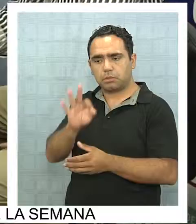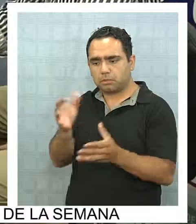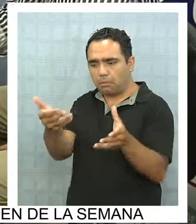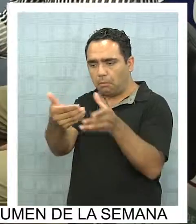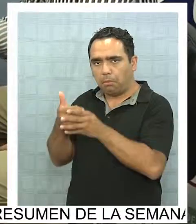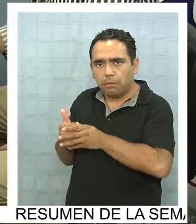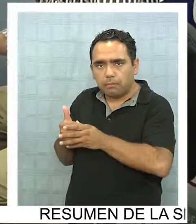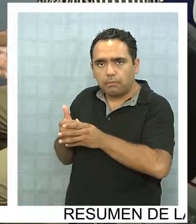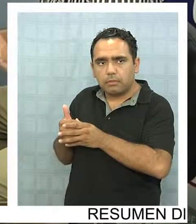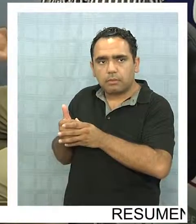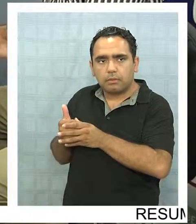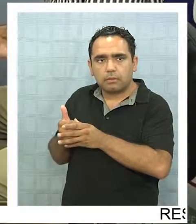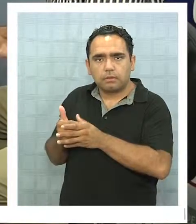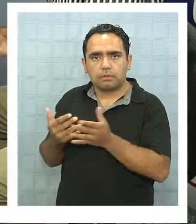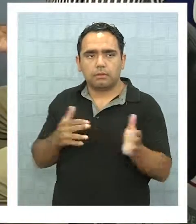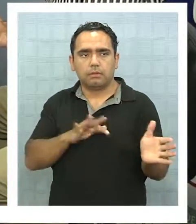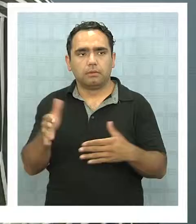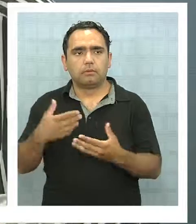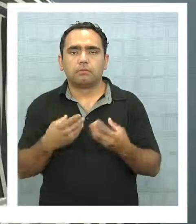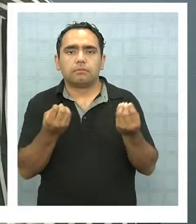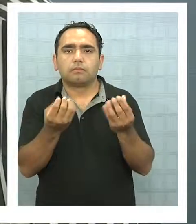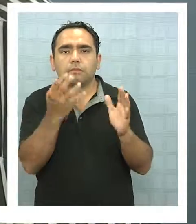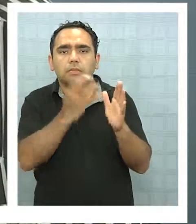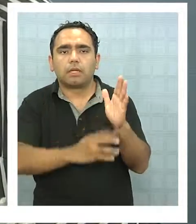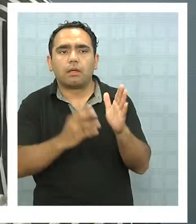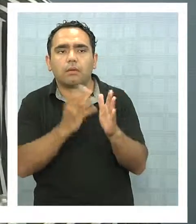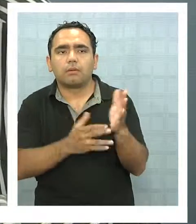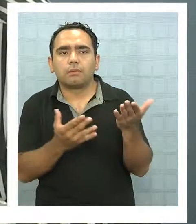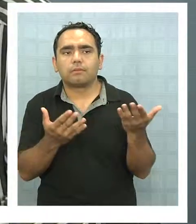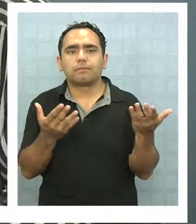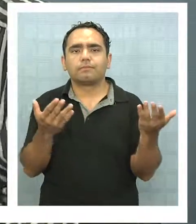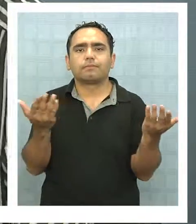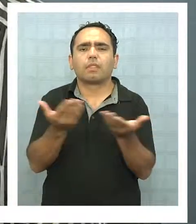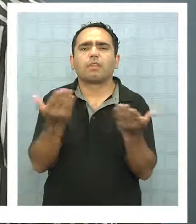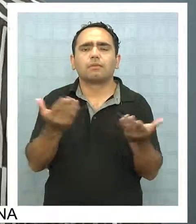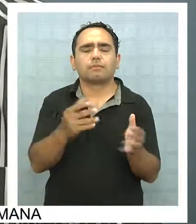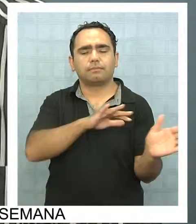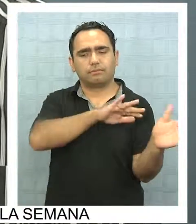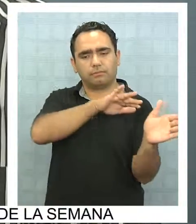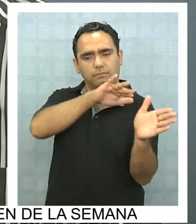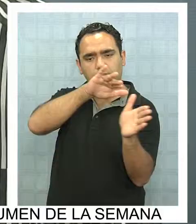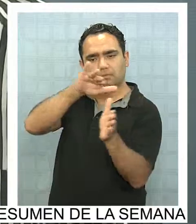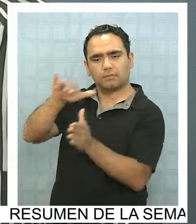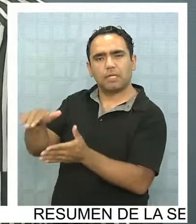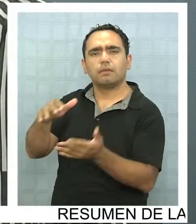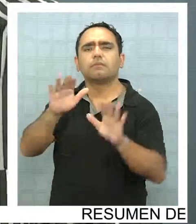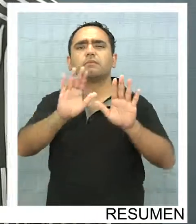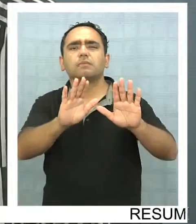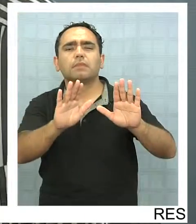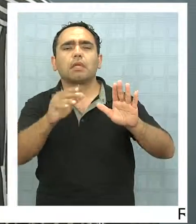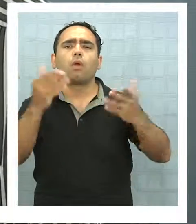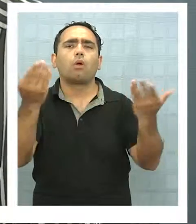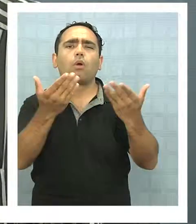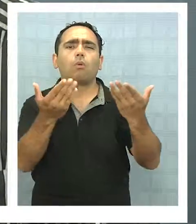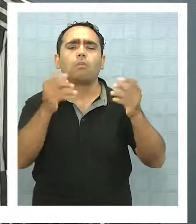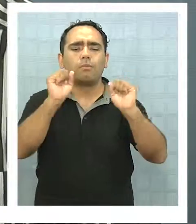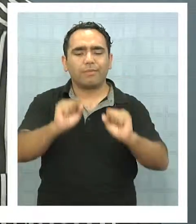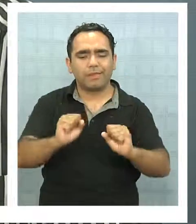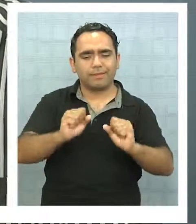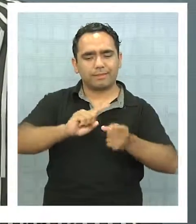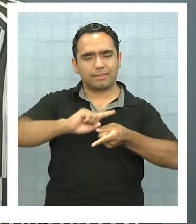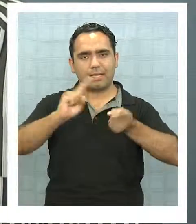la situación, digamos. Para avanzar un poquito, ¿cómo se podría arreglar esto? De alguna manera se han propuesto